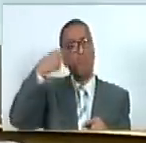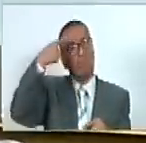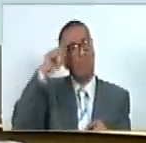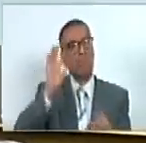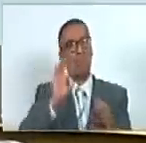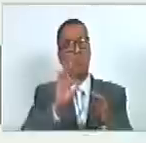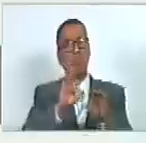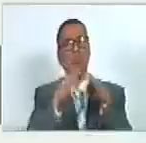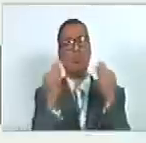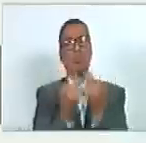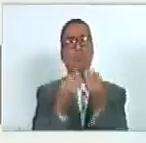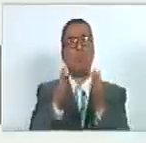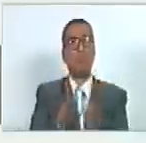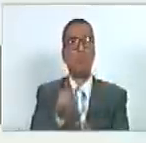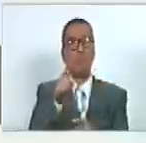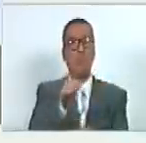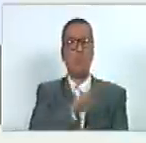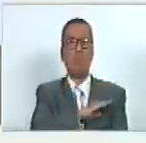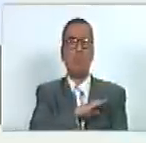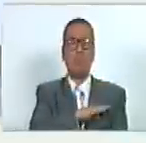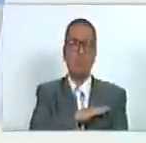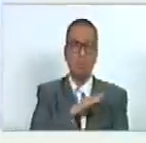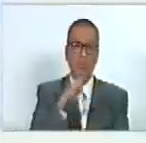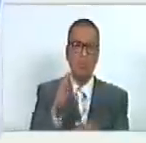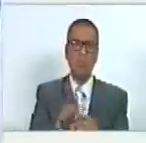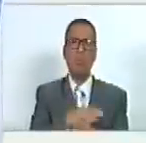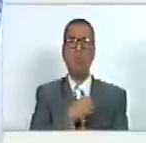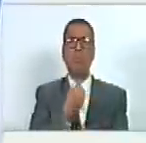familiar llame y diga: ah, esa es mi sobrina, mi...